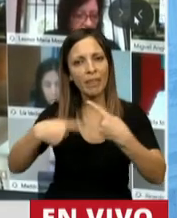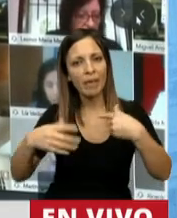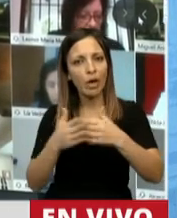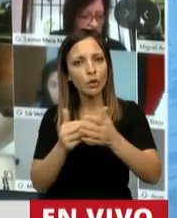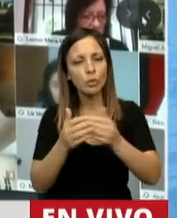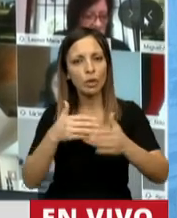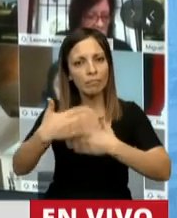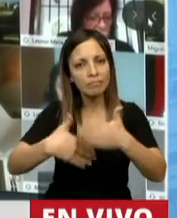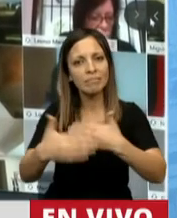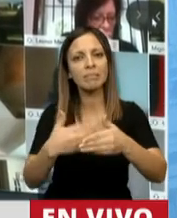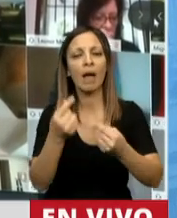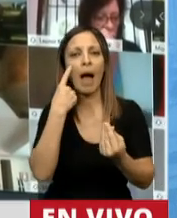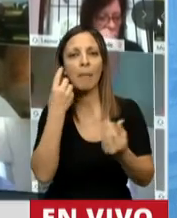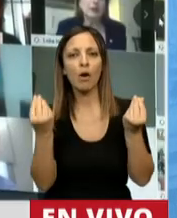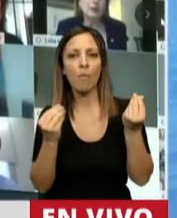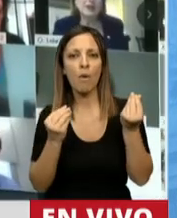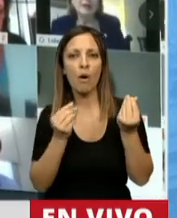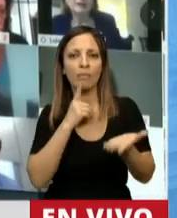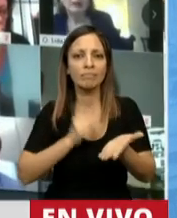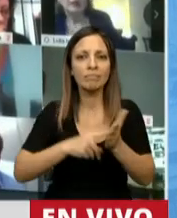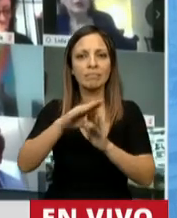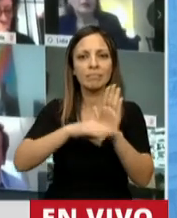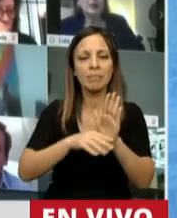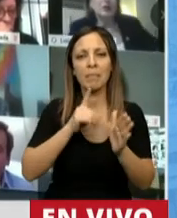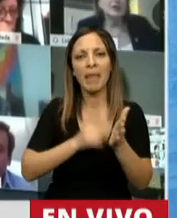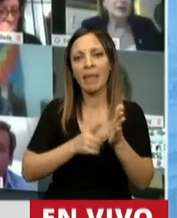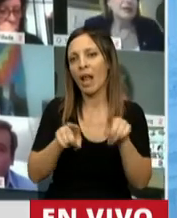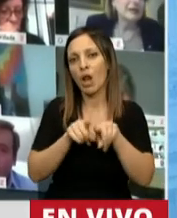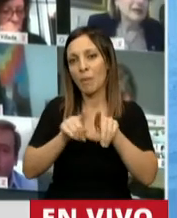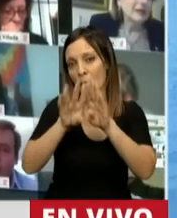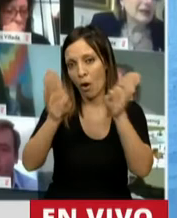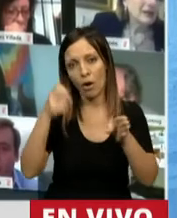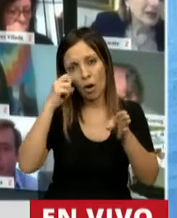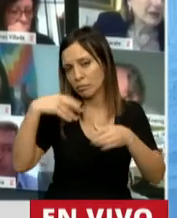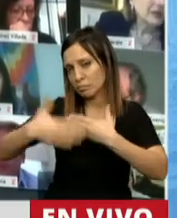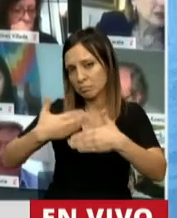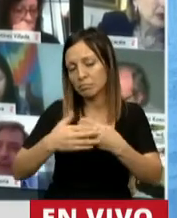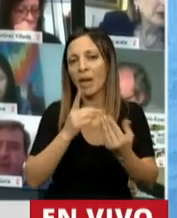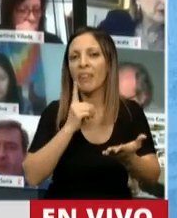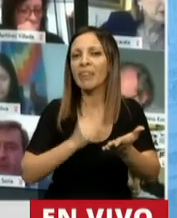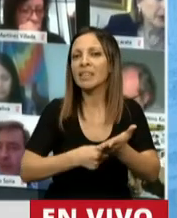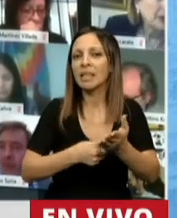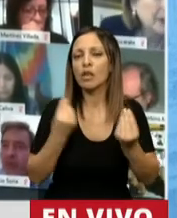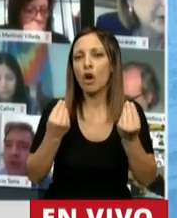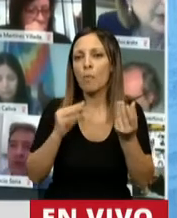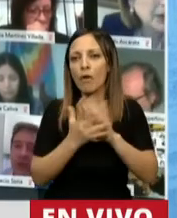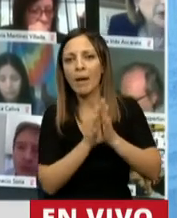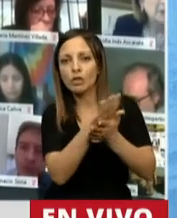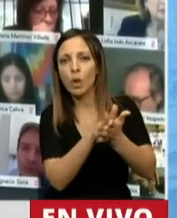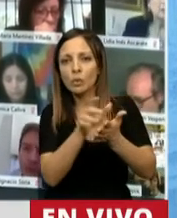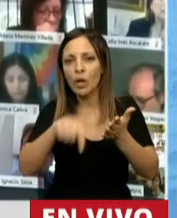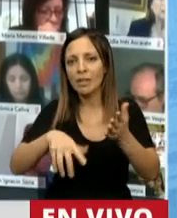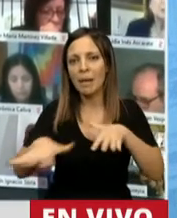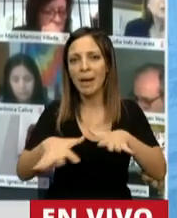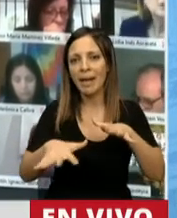constructivamente poder ver cómo promovemos medidas, como lo venimos haciendo en el recinto mismo, para discutir cómo paliar esta emergencia,